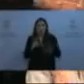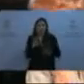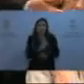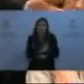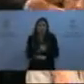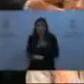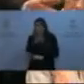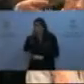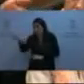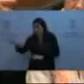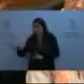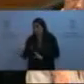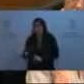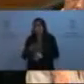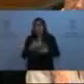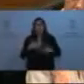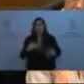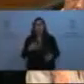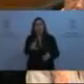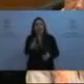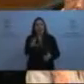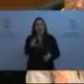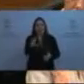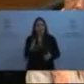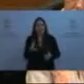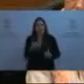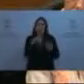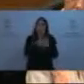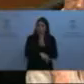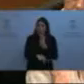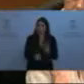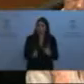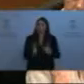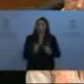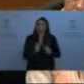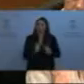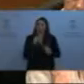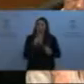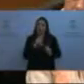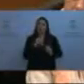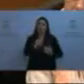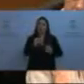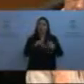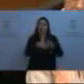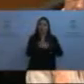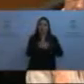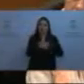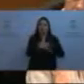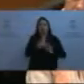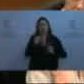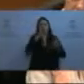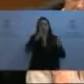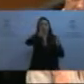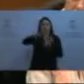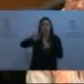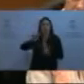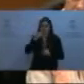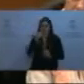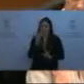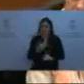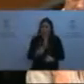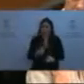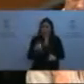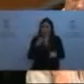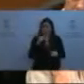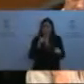cualquiera de esta Cámara, todos los asturianos, un derecho que la normativa le concede. Pero no, no, no, no, vaya a usted a entrar, no vaya a ver lo que hay dentro, que no nos interesa. Aunque he visto lo que hay desde